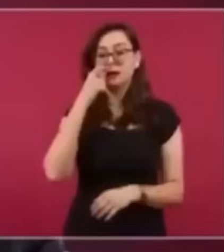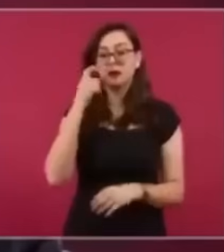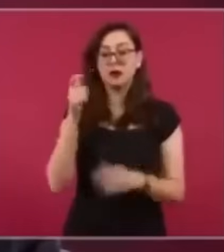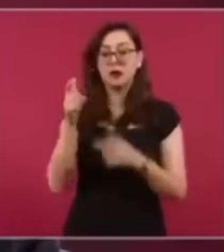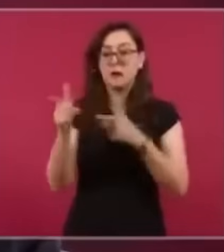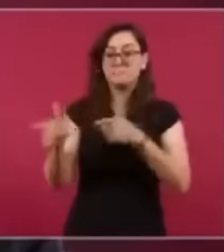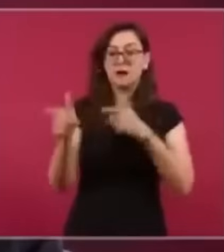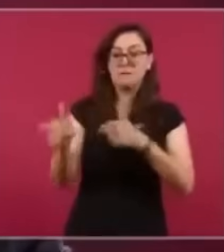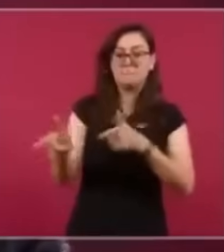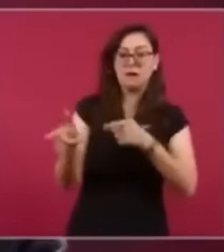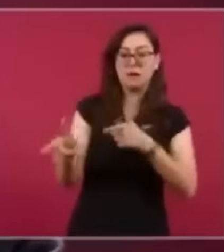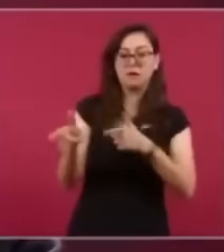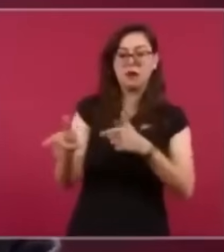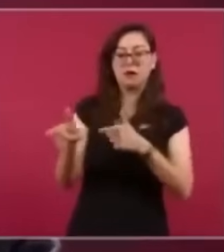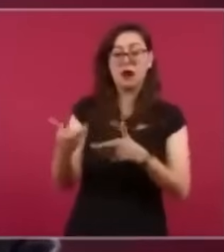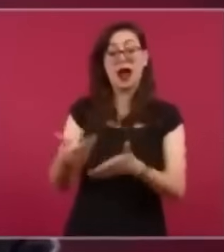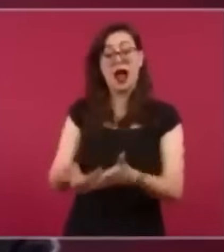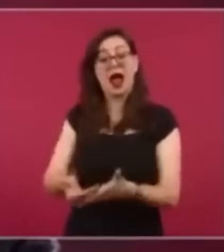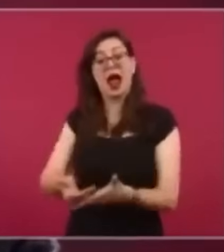registró